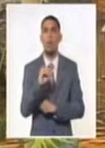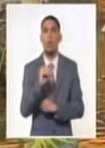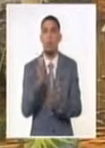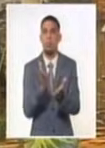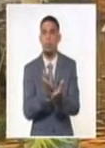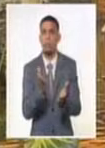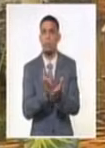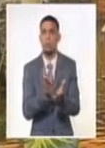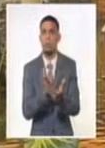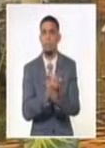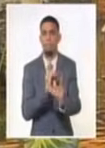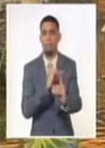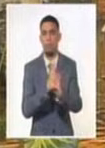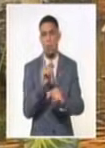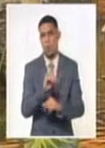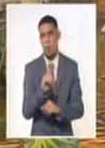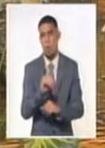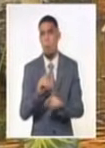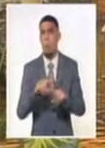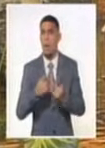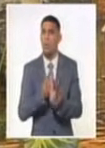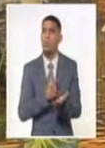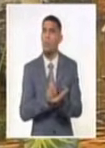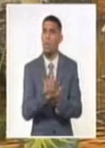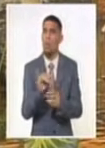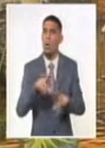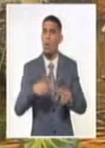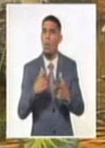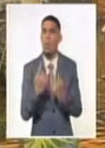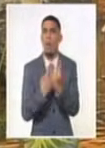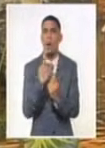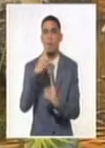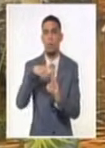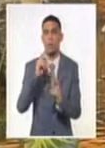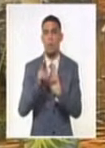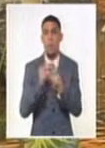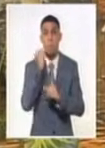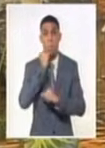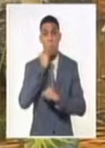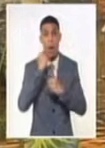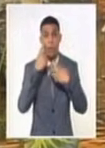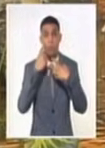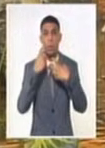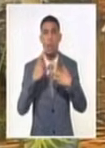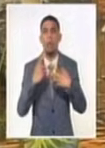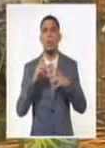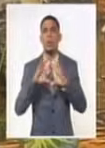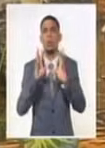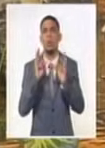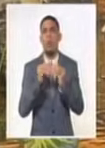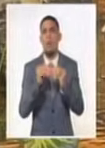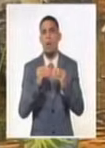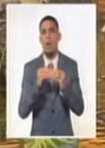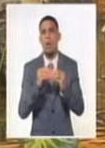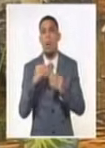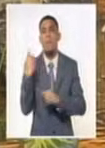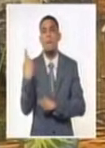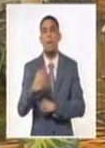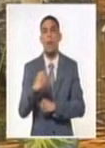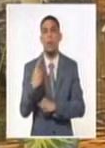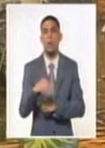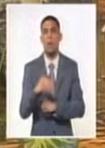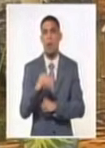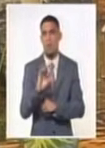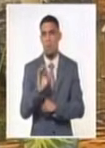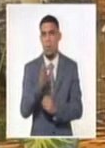dejan de hacer tareas de formación. Yo pienso que lo más importante es todo lo que ha estado vinculado con las prácticas laboral docentes, que se han adelantado,